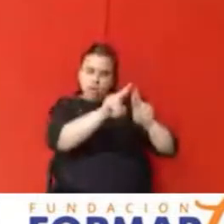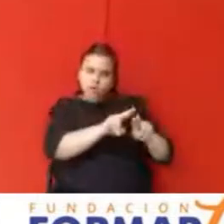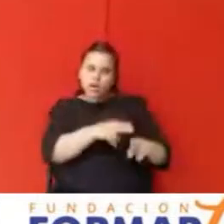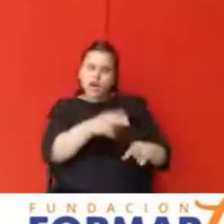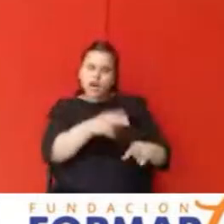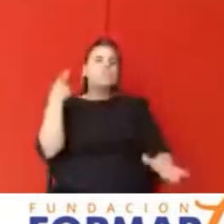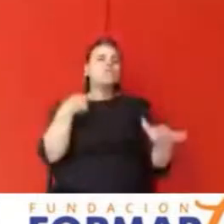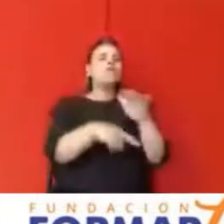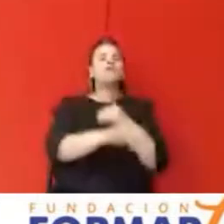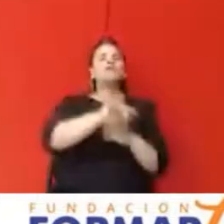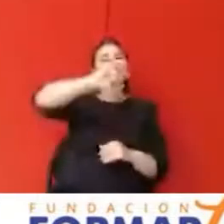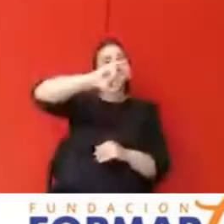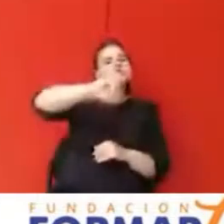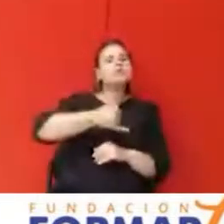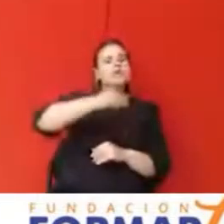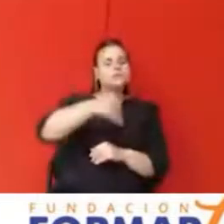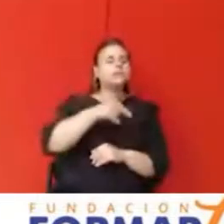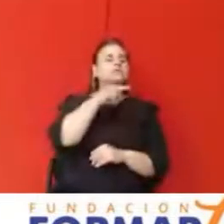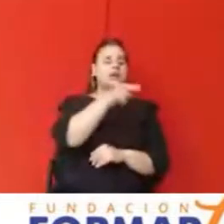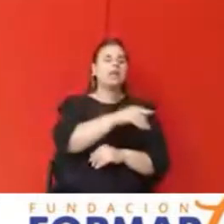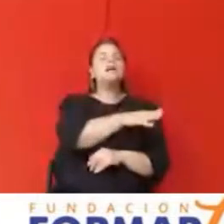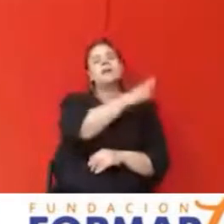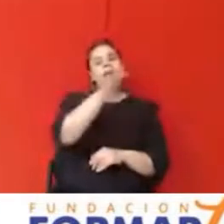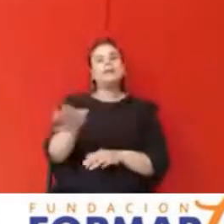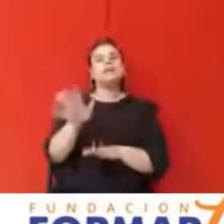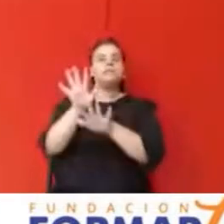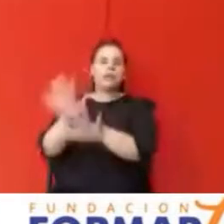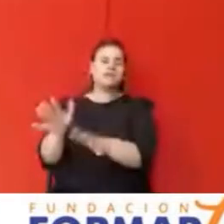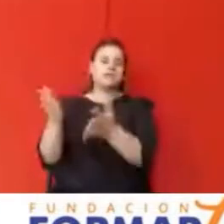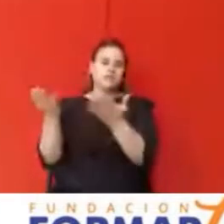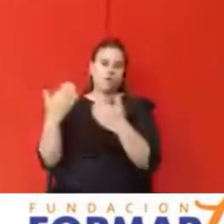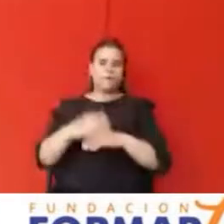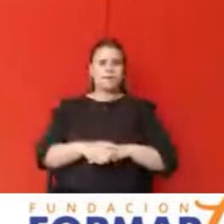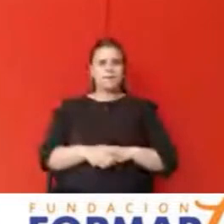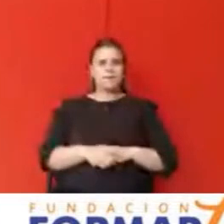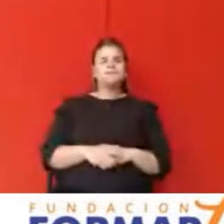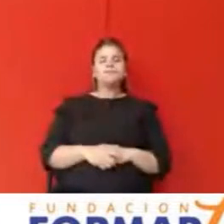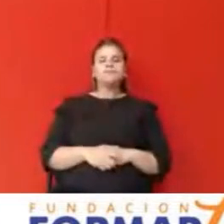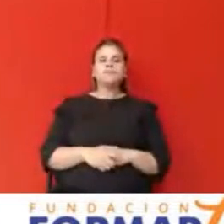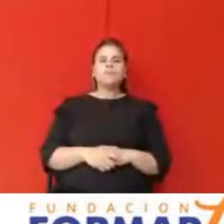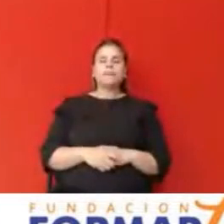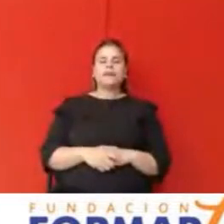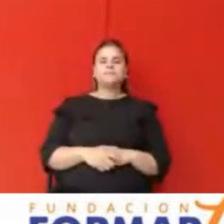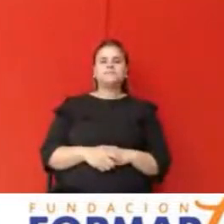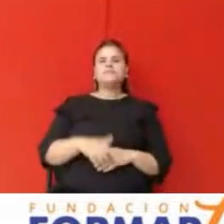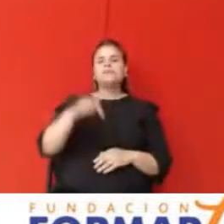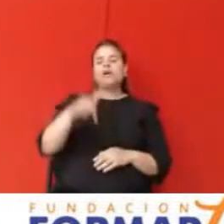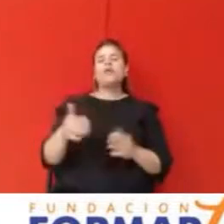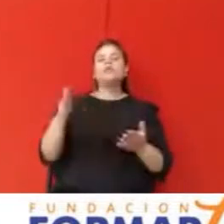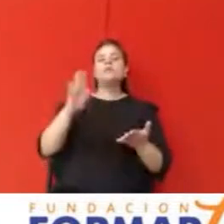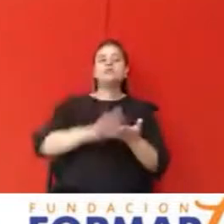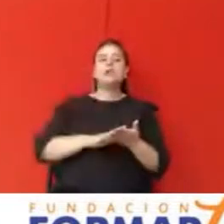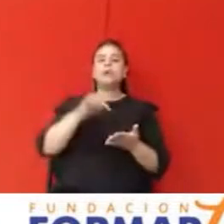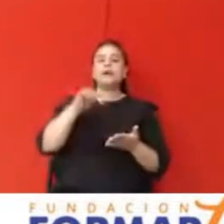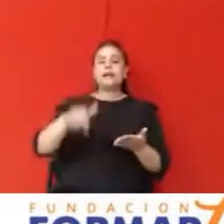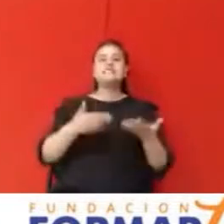Este modelo de atención domiciliaria caben actividades de todo espectro del servicio de salud, desde el fomento, la